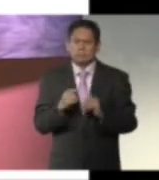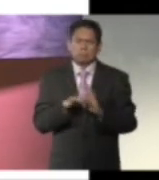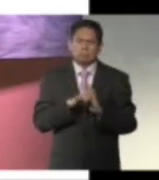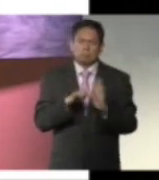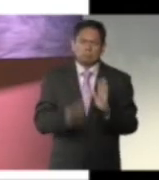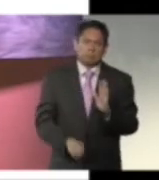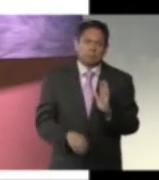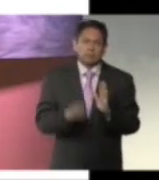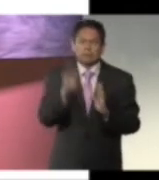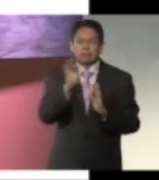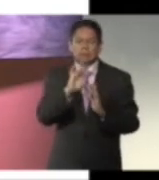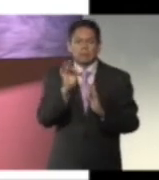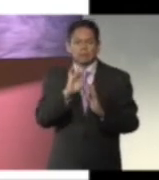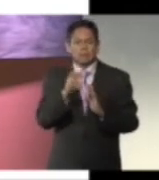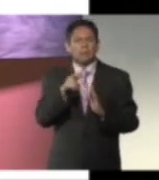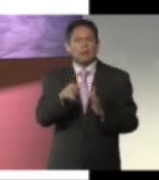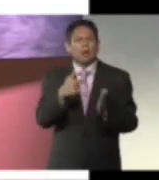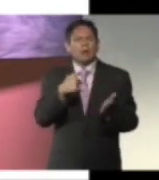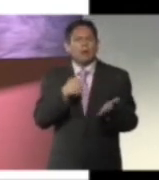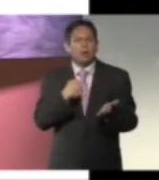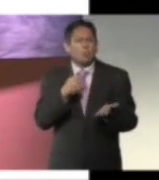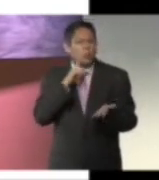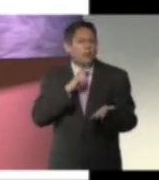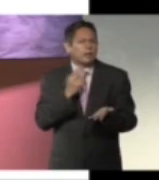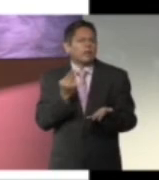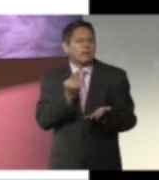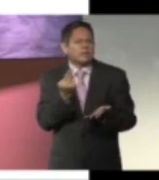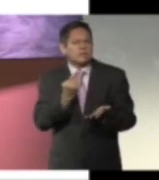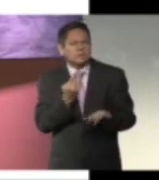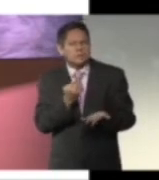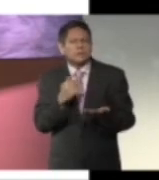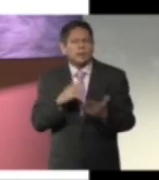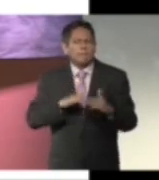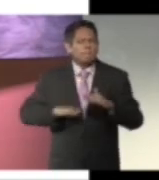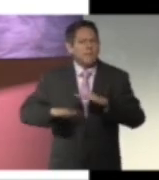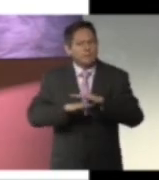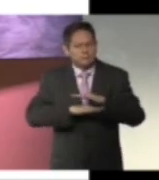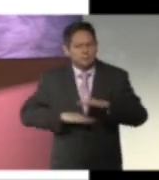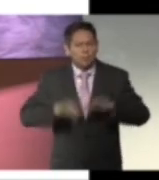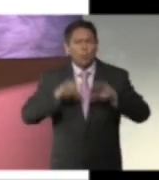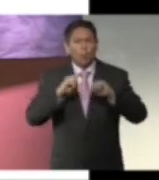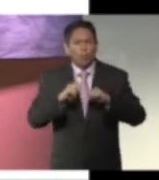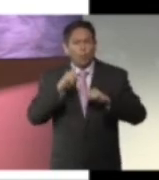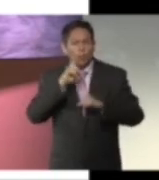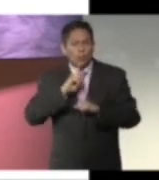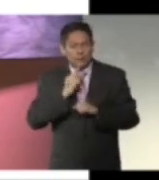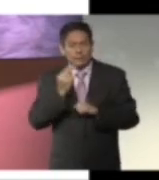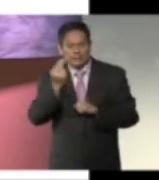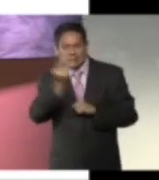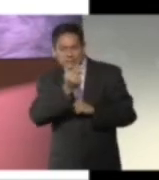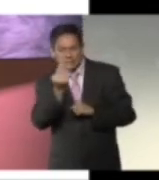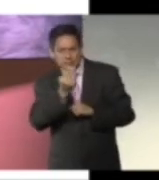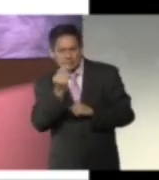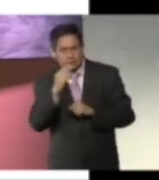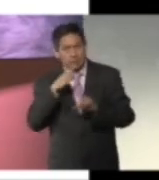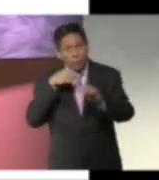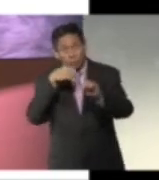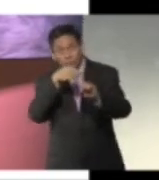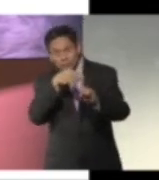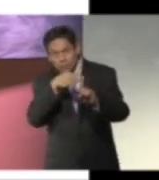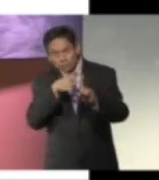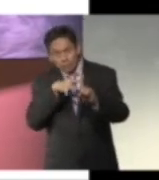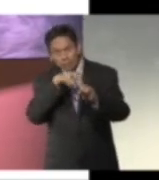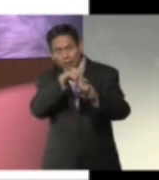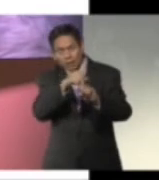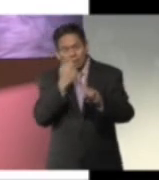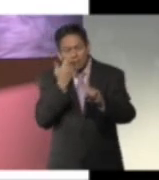necesidades estratégicas y de las necesidades básicas de las mujeres, que es un paso que a veces las mujeres nos saltamos cuando hacemos análisis de